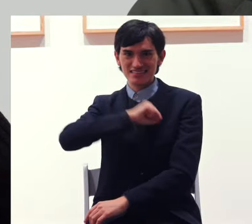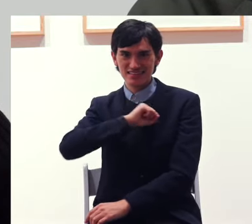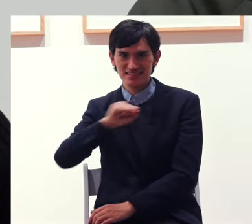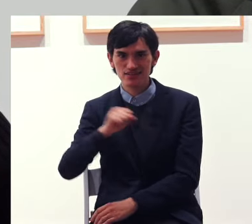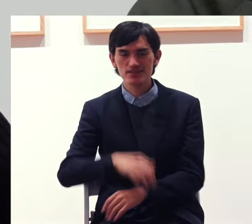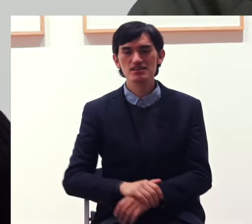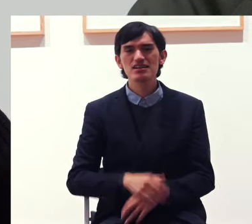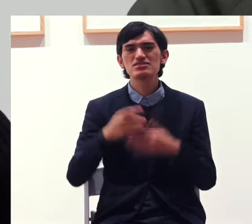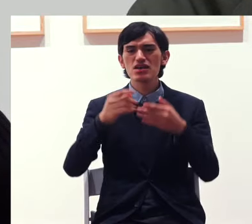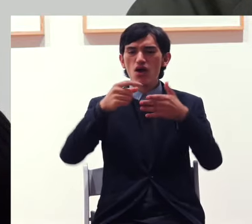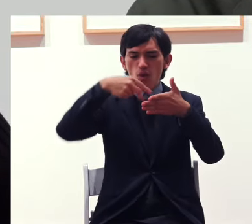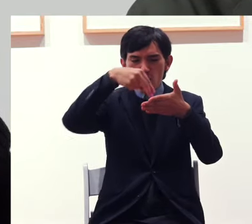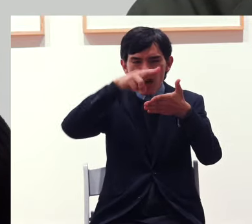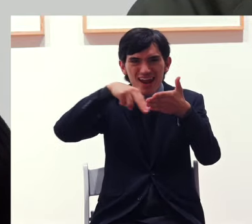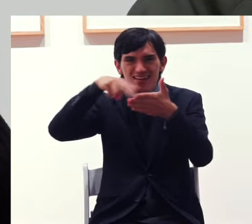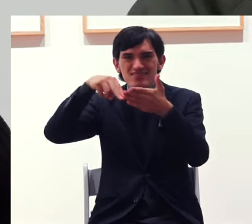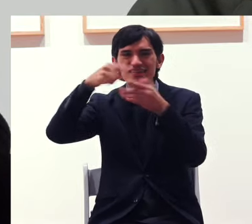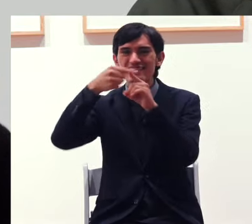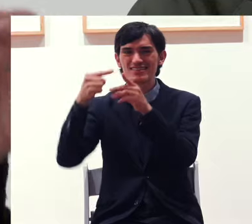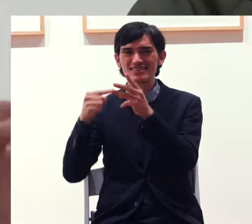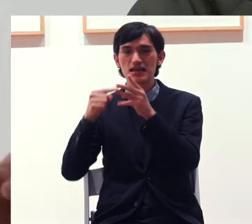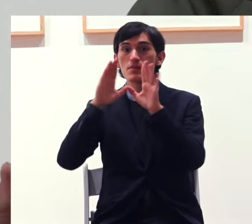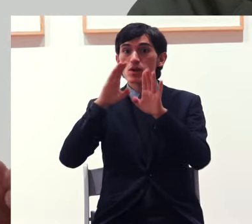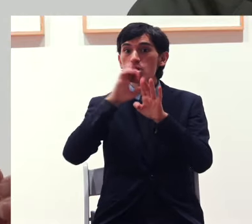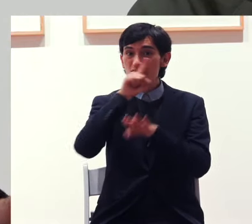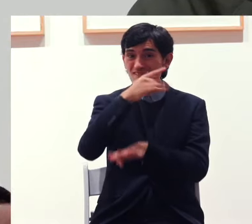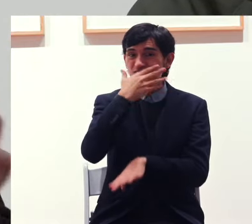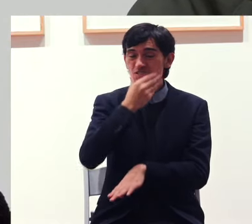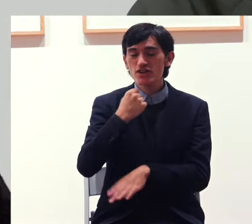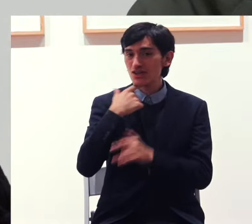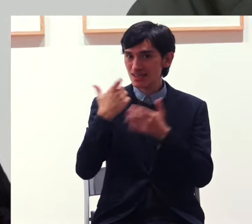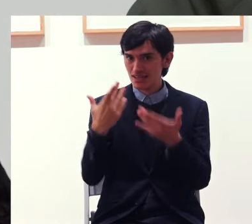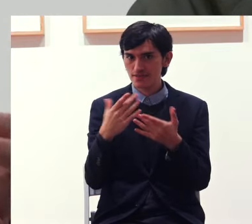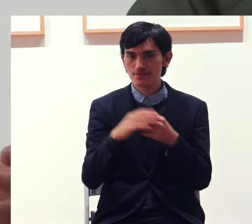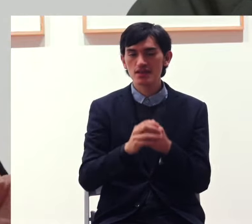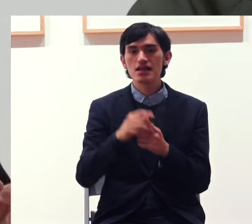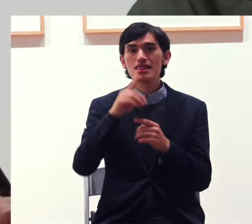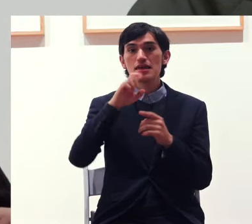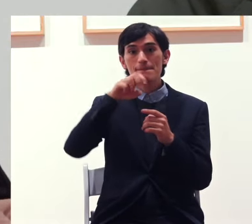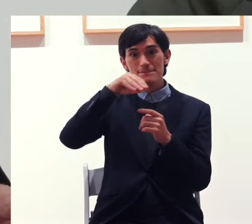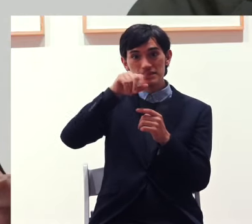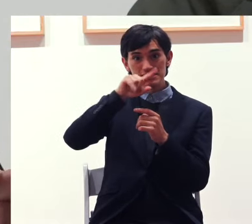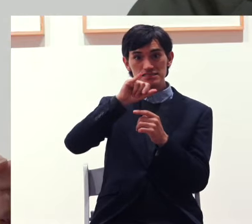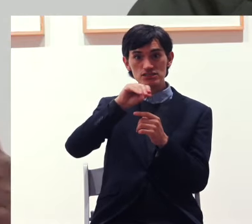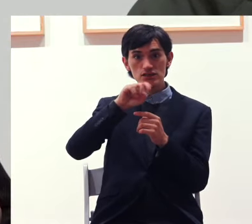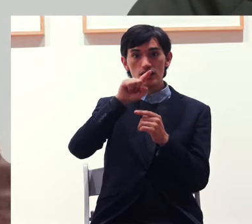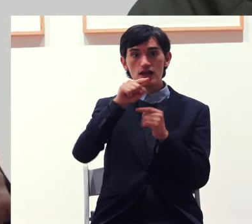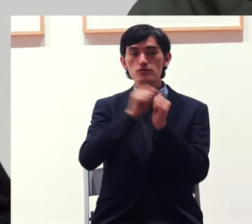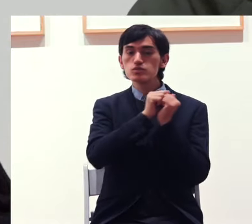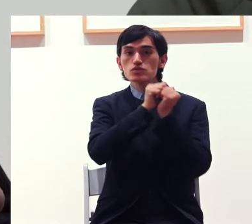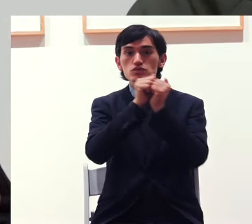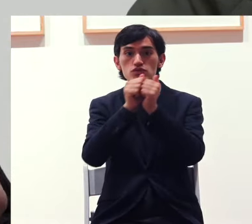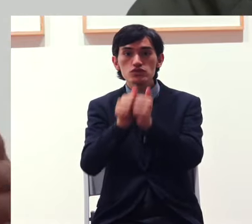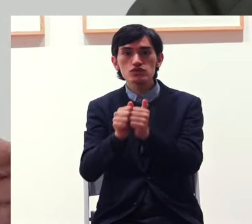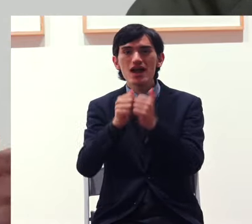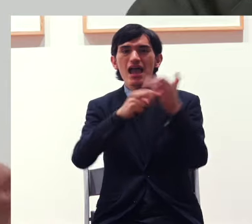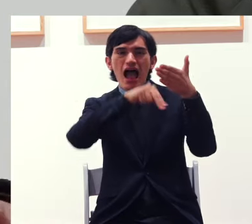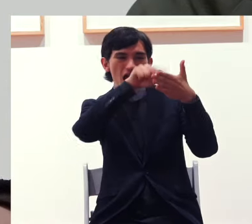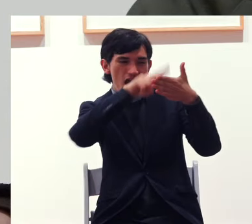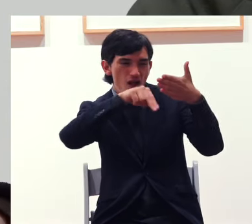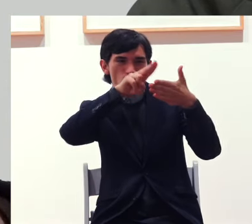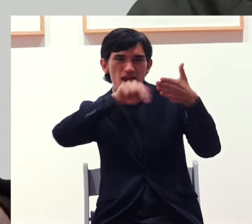y entonces la tía le presta las acuarelas, qué sé yo, toma este curso. Pero lo bonito de esto es que el Nemesio los lleva a ellos